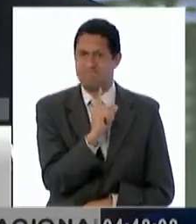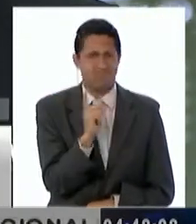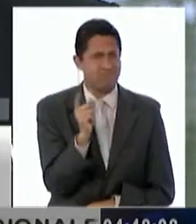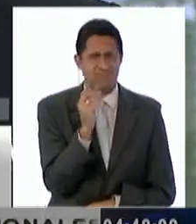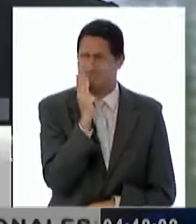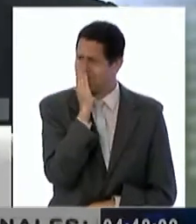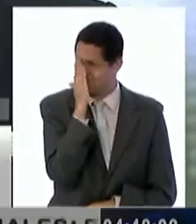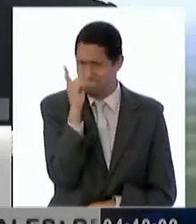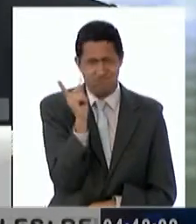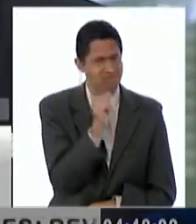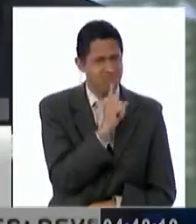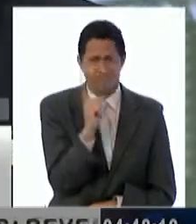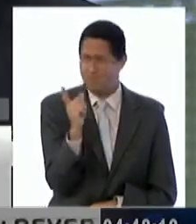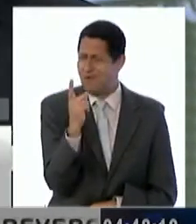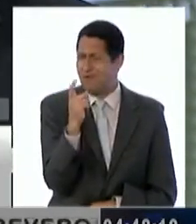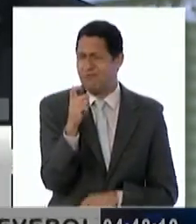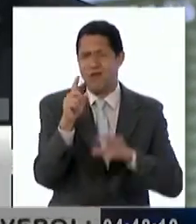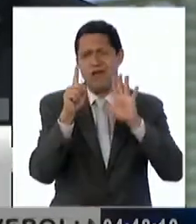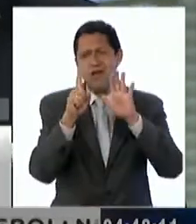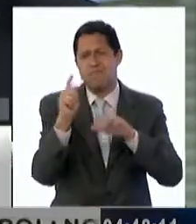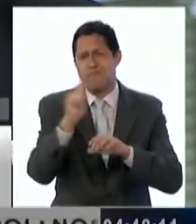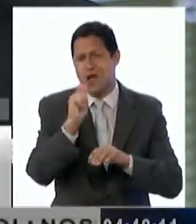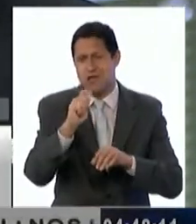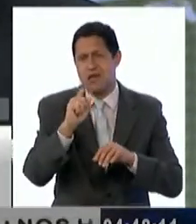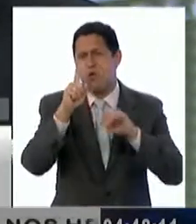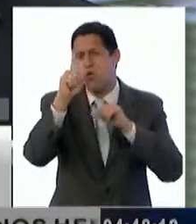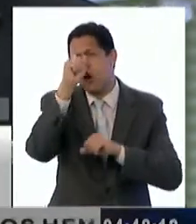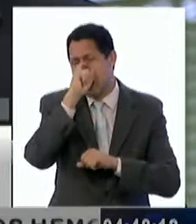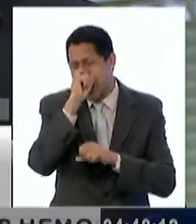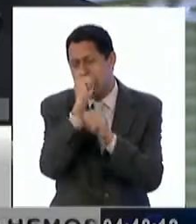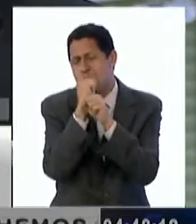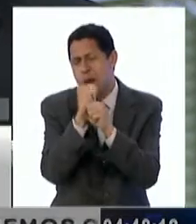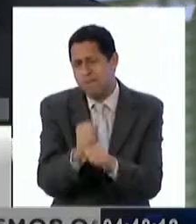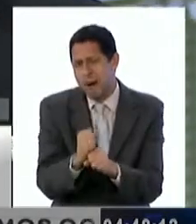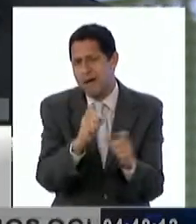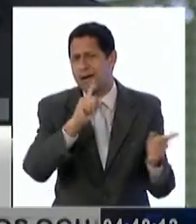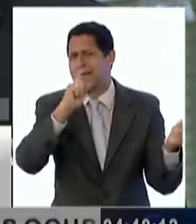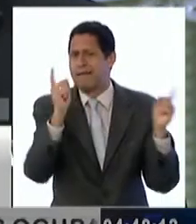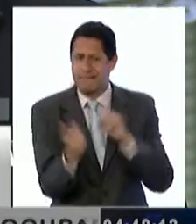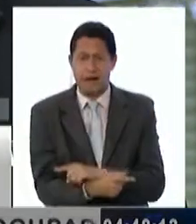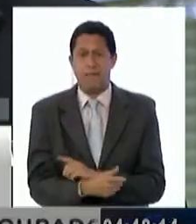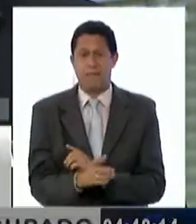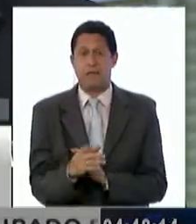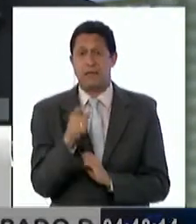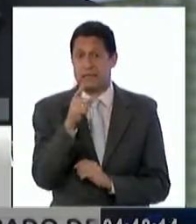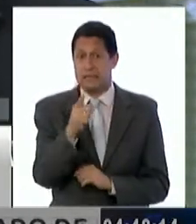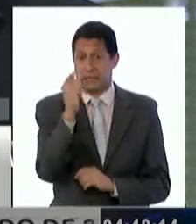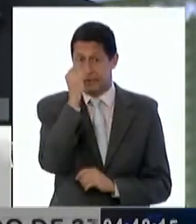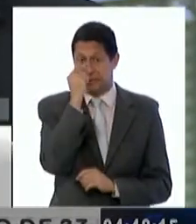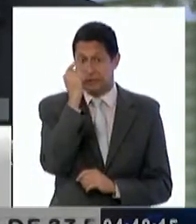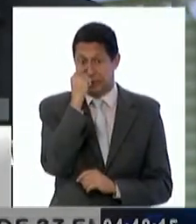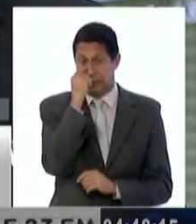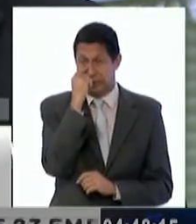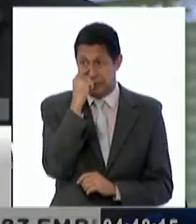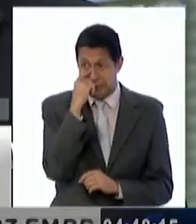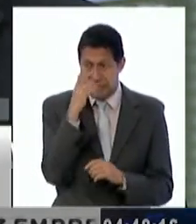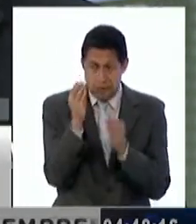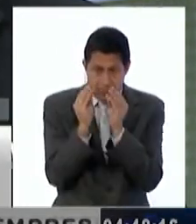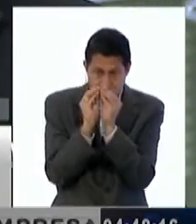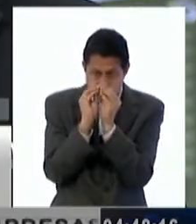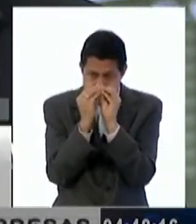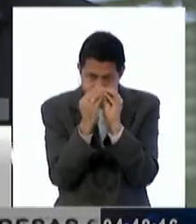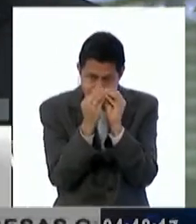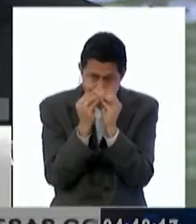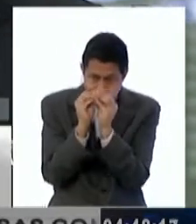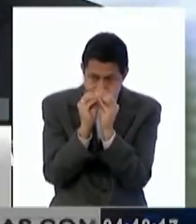sombra de cómo va a quedarse en él y realmente los seis meses o al año tienen que esperar el tiempo prudencial y esa nariz hay que irlas moldeando hay que